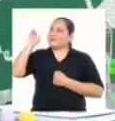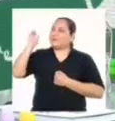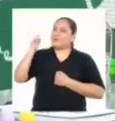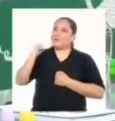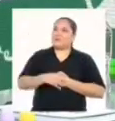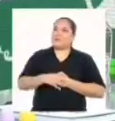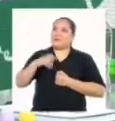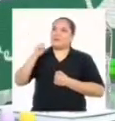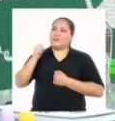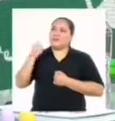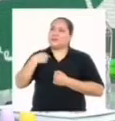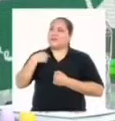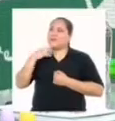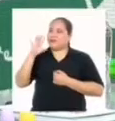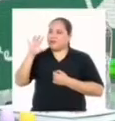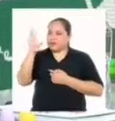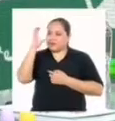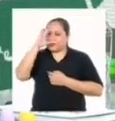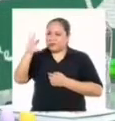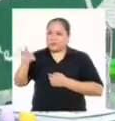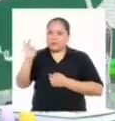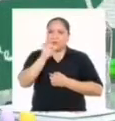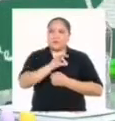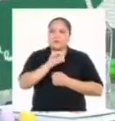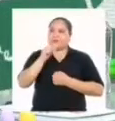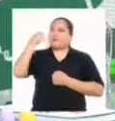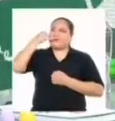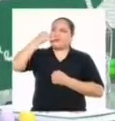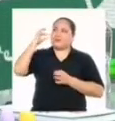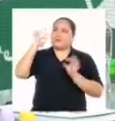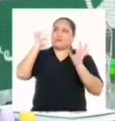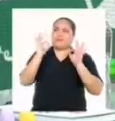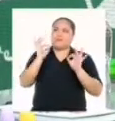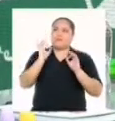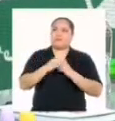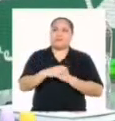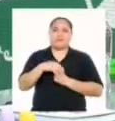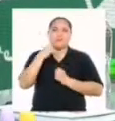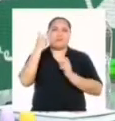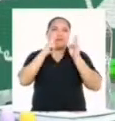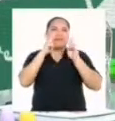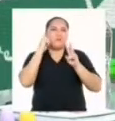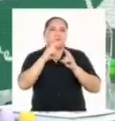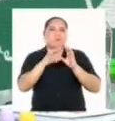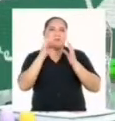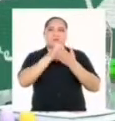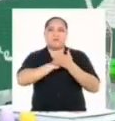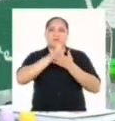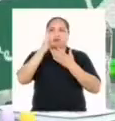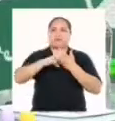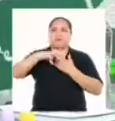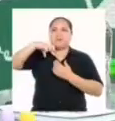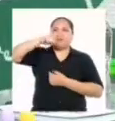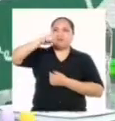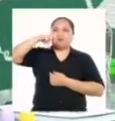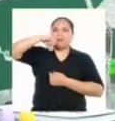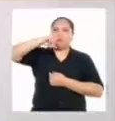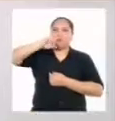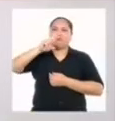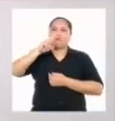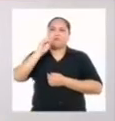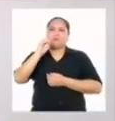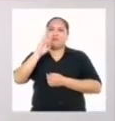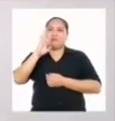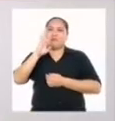profesora. Sí, yo se lo conseguí. Ha llamado en el momento preciso. Estábamos viendo un programa sobre la